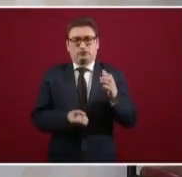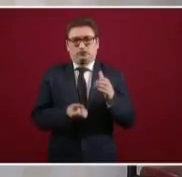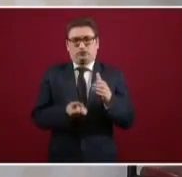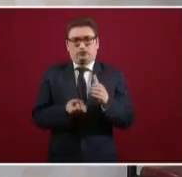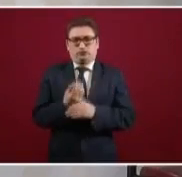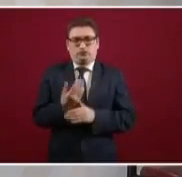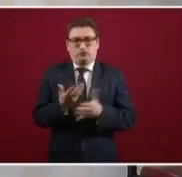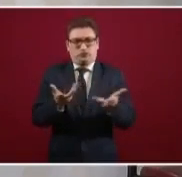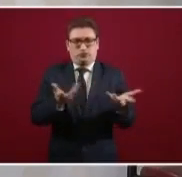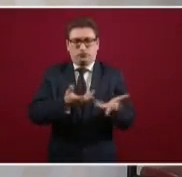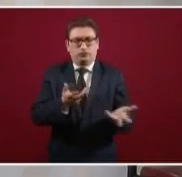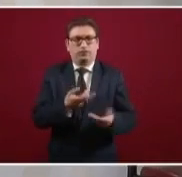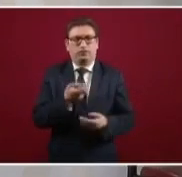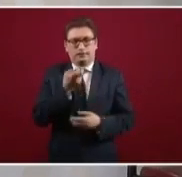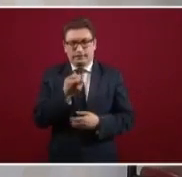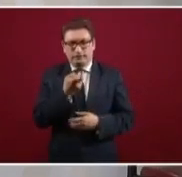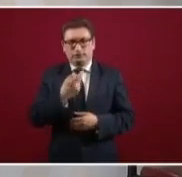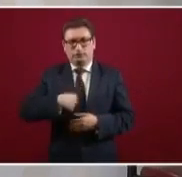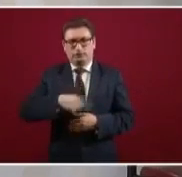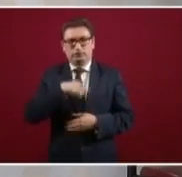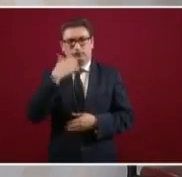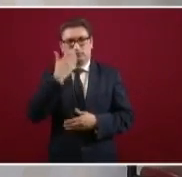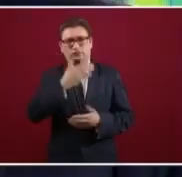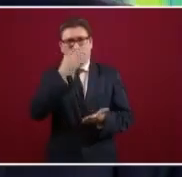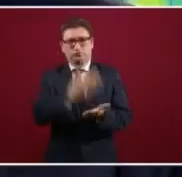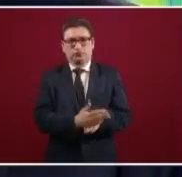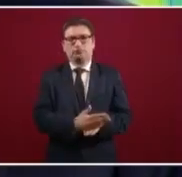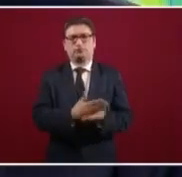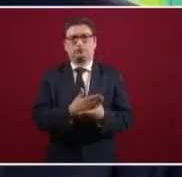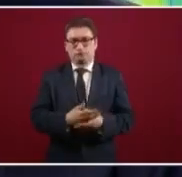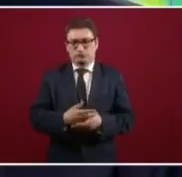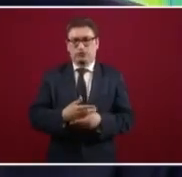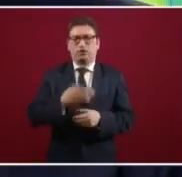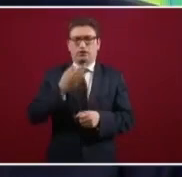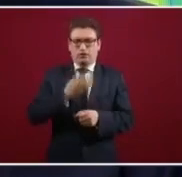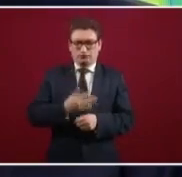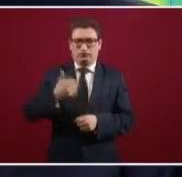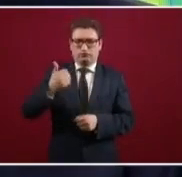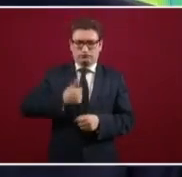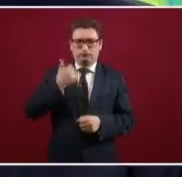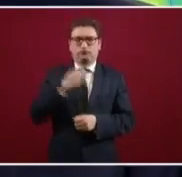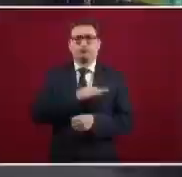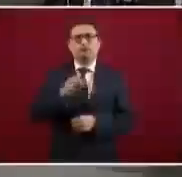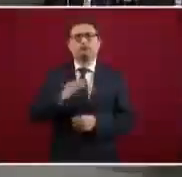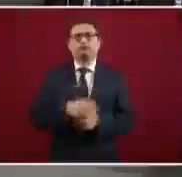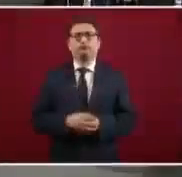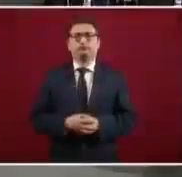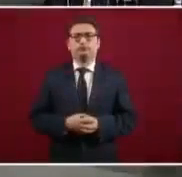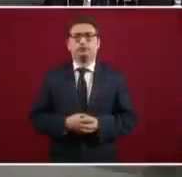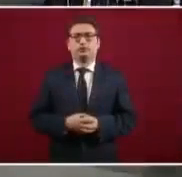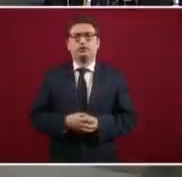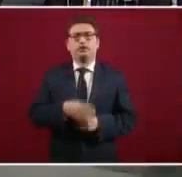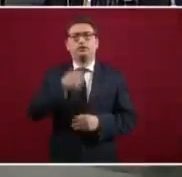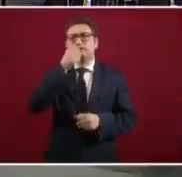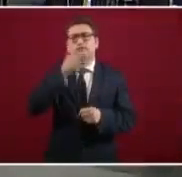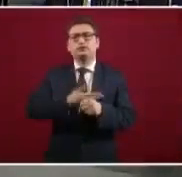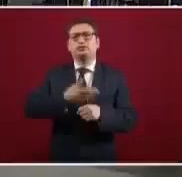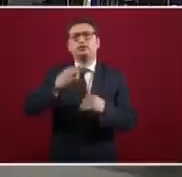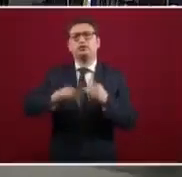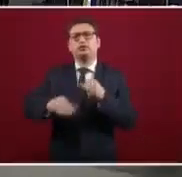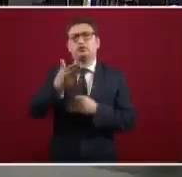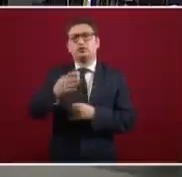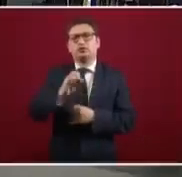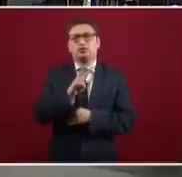y queremos detenerlo estamos a tiempo de hacer secretaria nos por último este